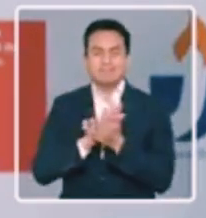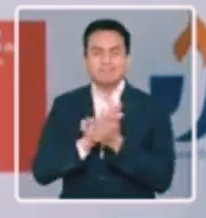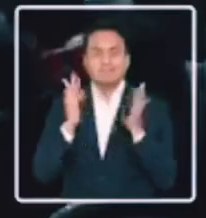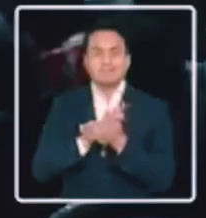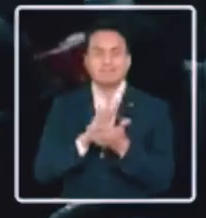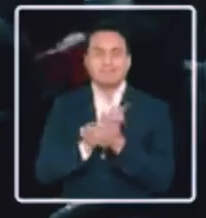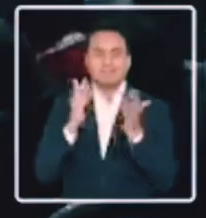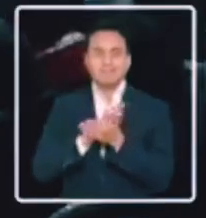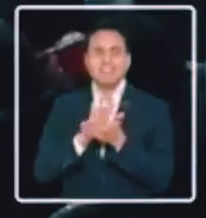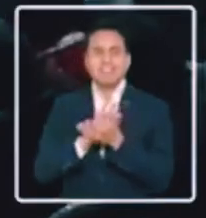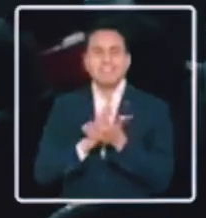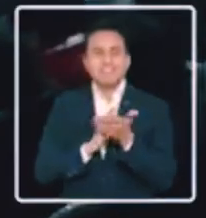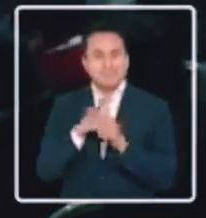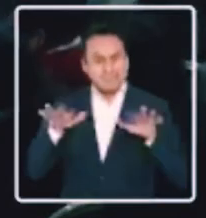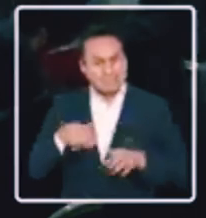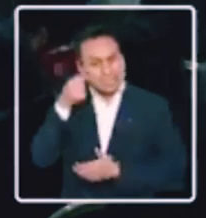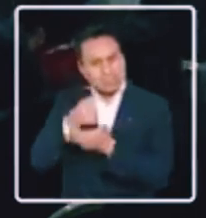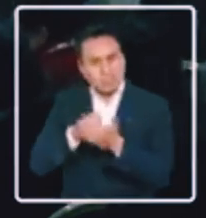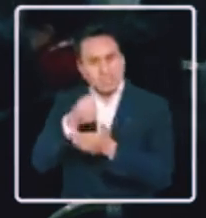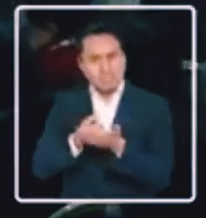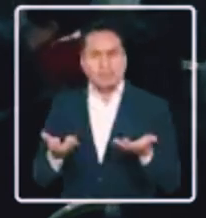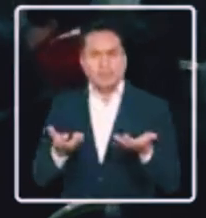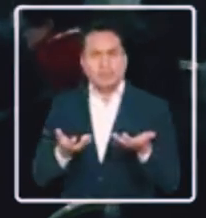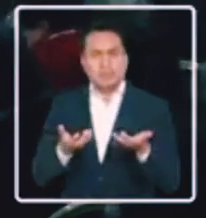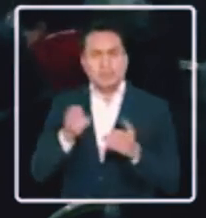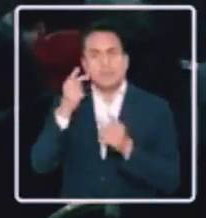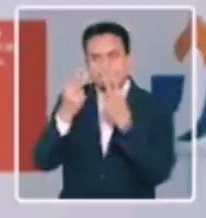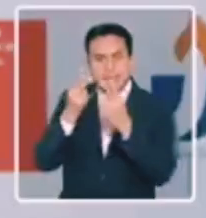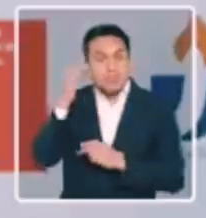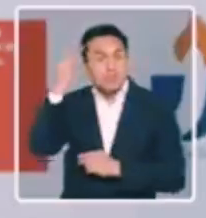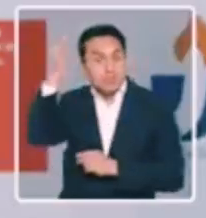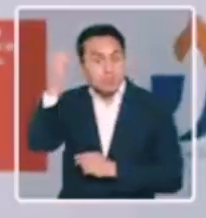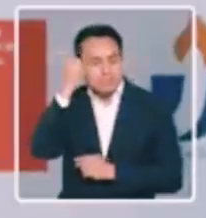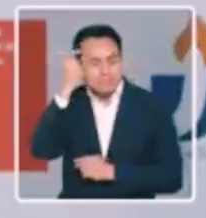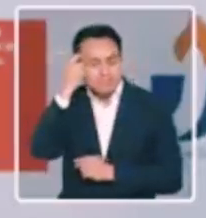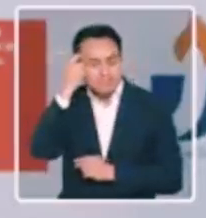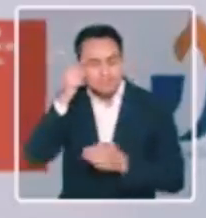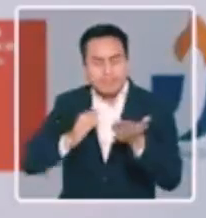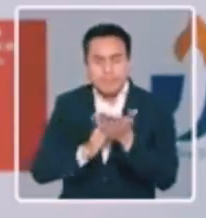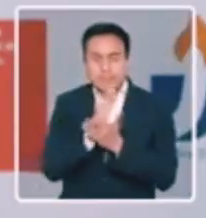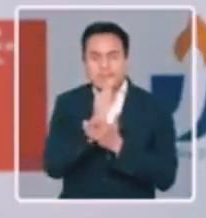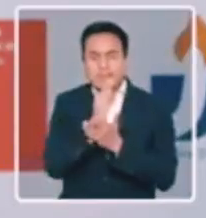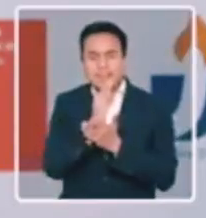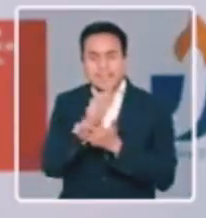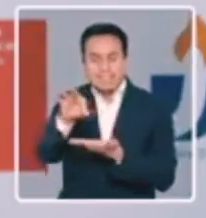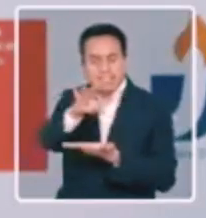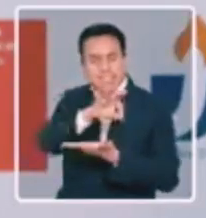temuco pongámonos el empeño y la visión de empezar